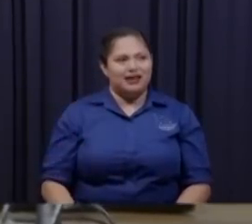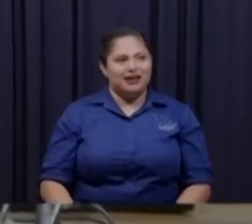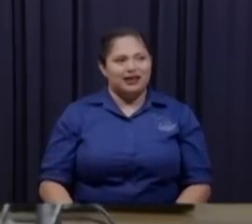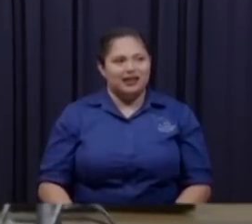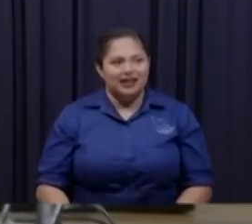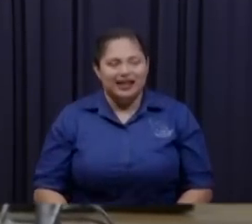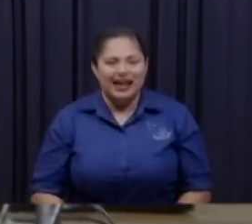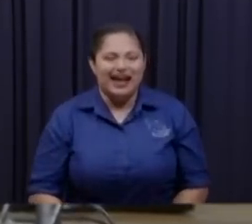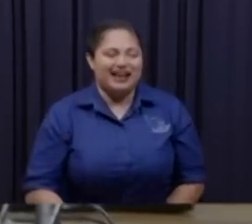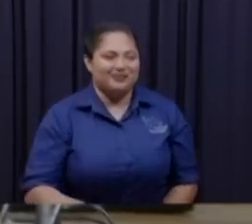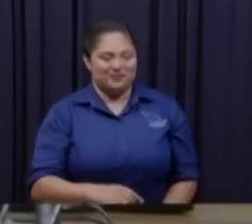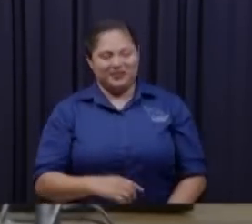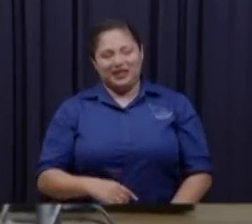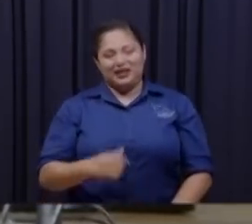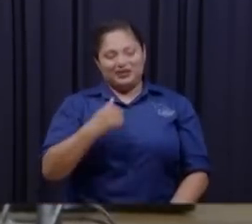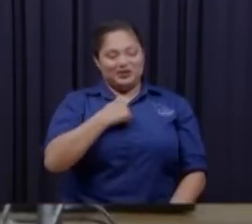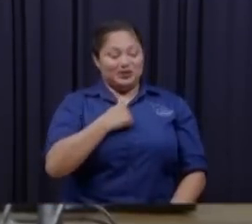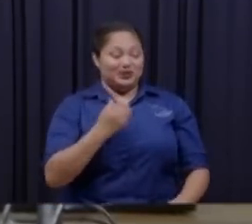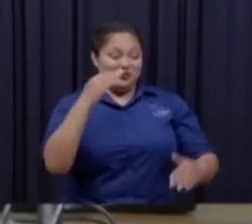cupo militar.